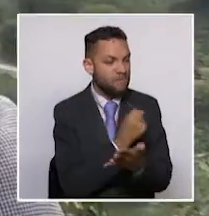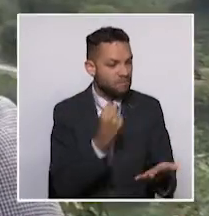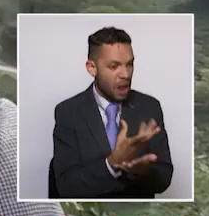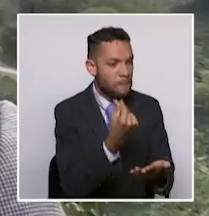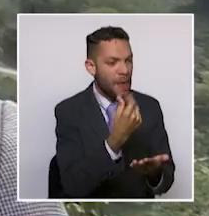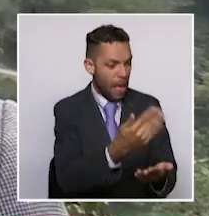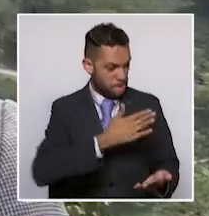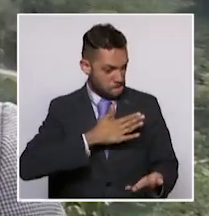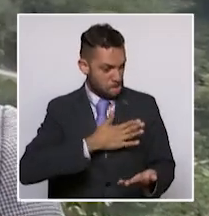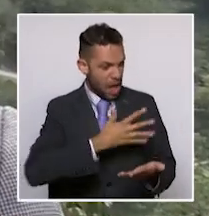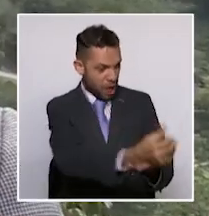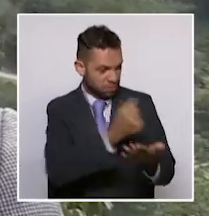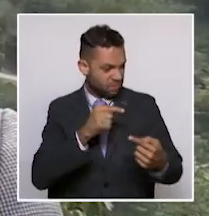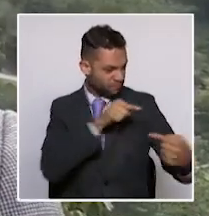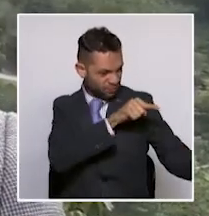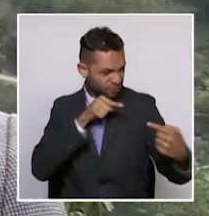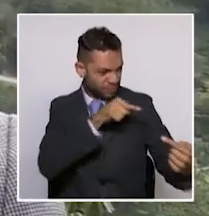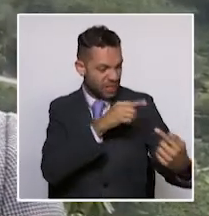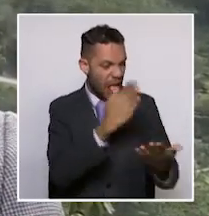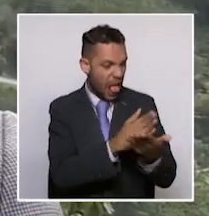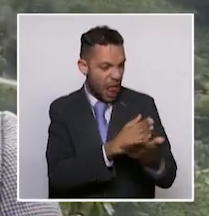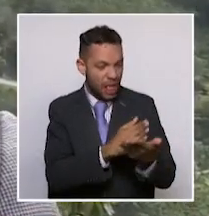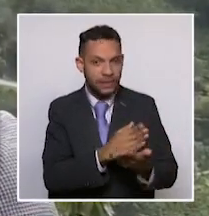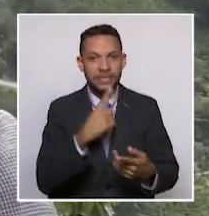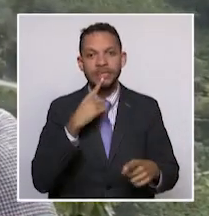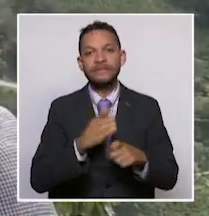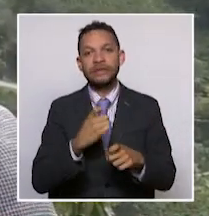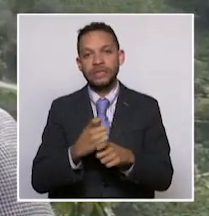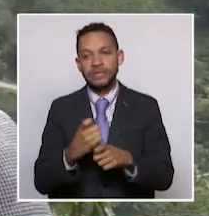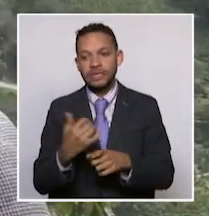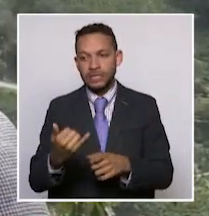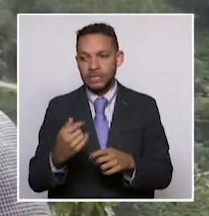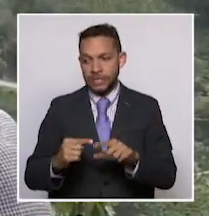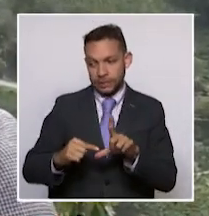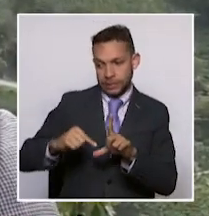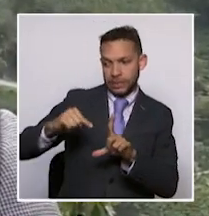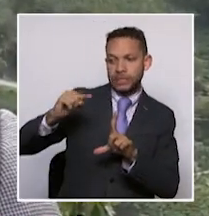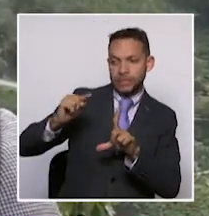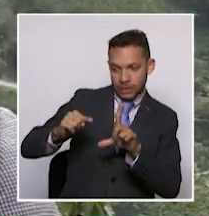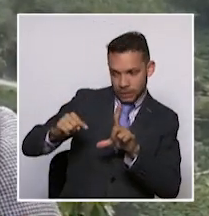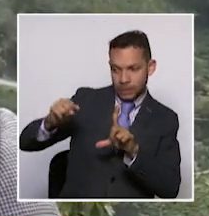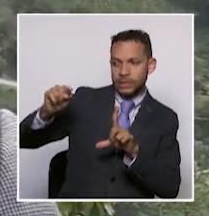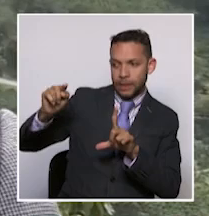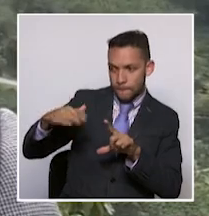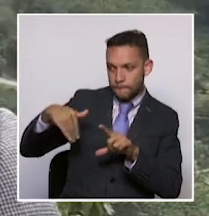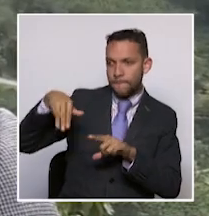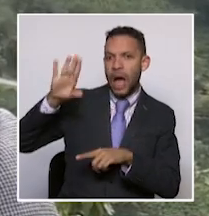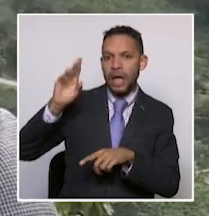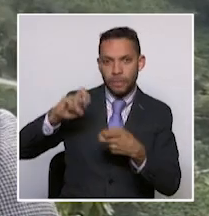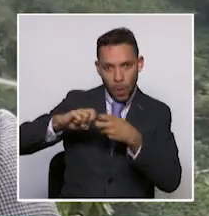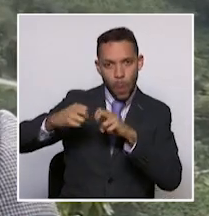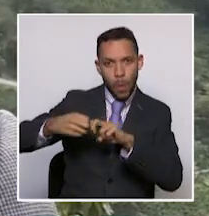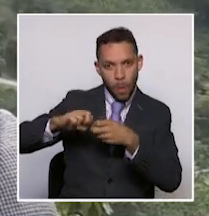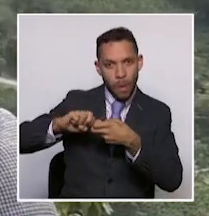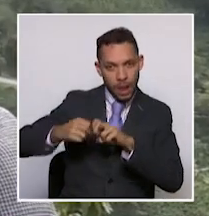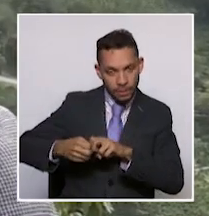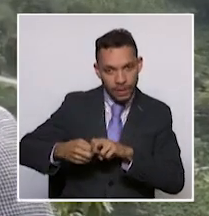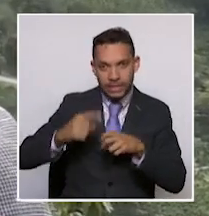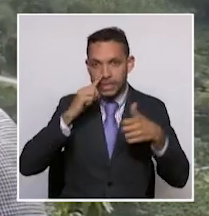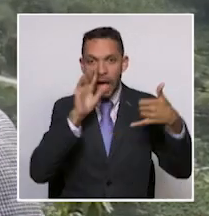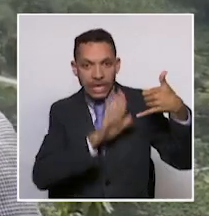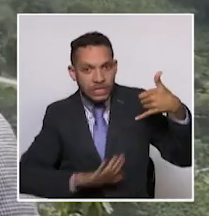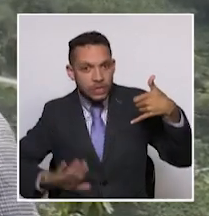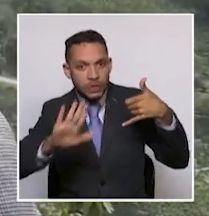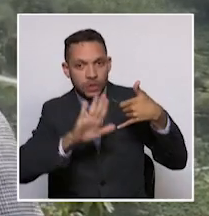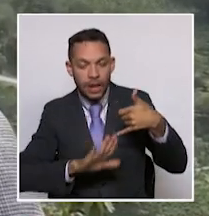Es un estado preocupante. Las cifras de violencia a lo largo y ancho del país, y